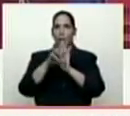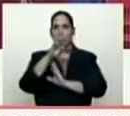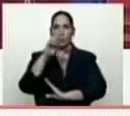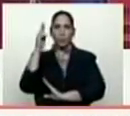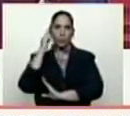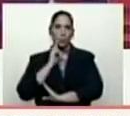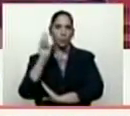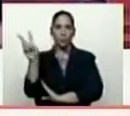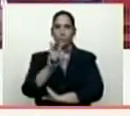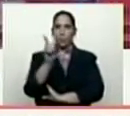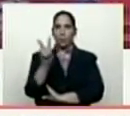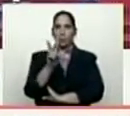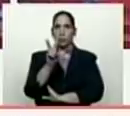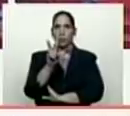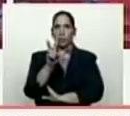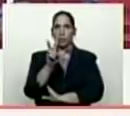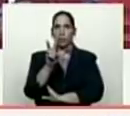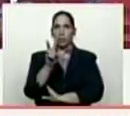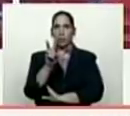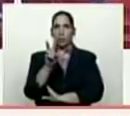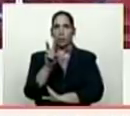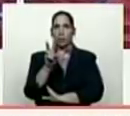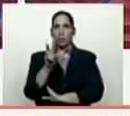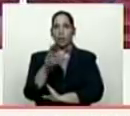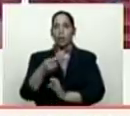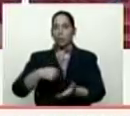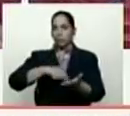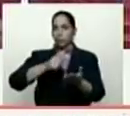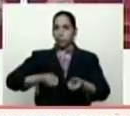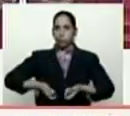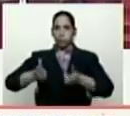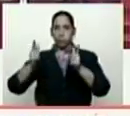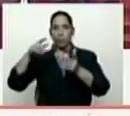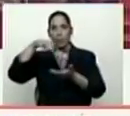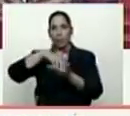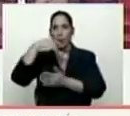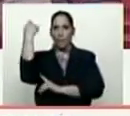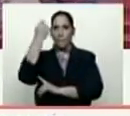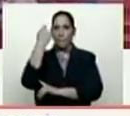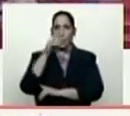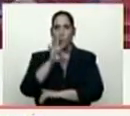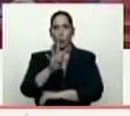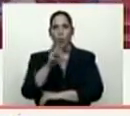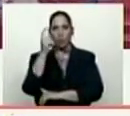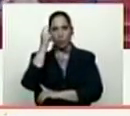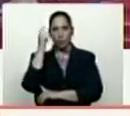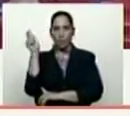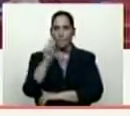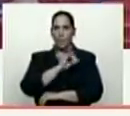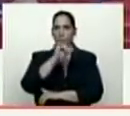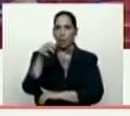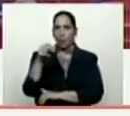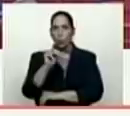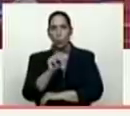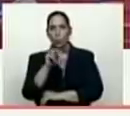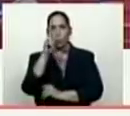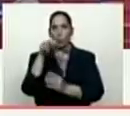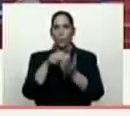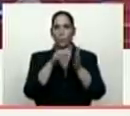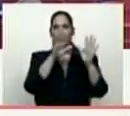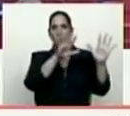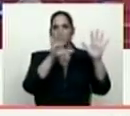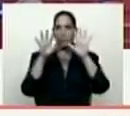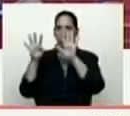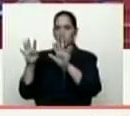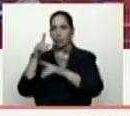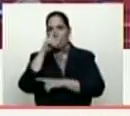República Bolivariana de Venezuela, dado y firmado en el Estado Apure a los 4 días del mes de junio de 2019,